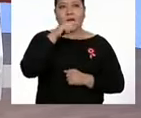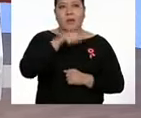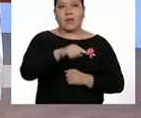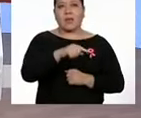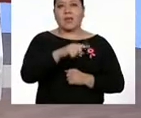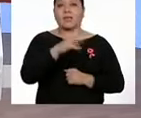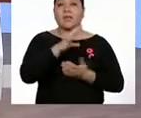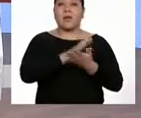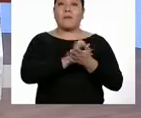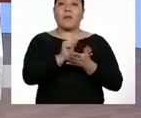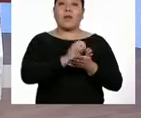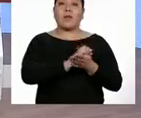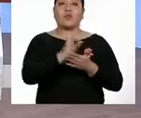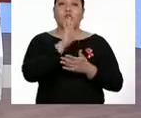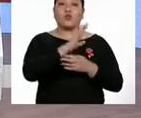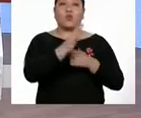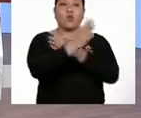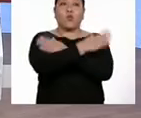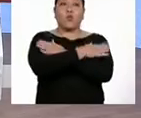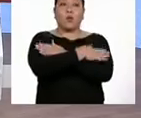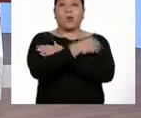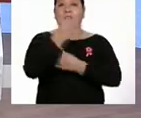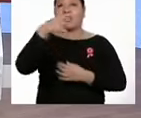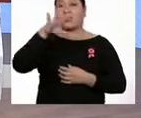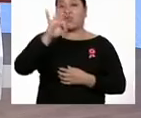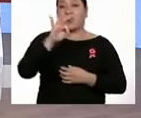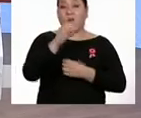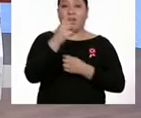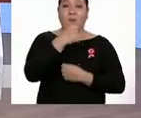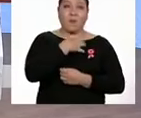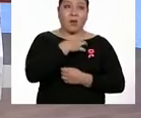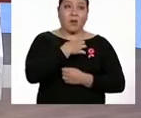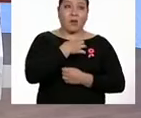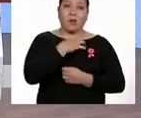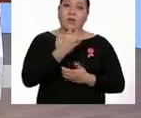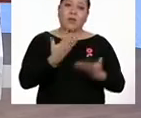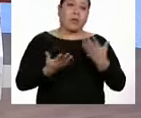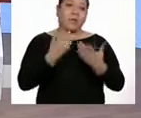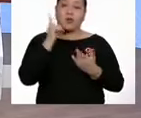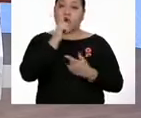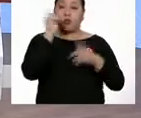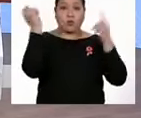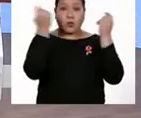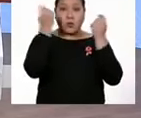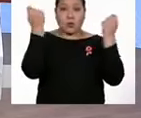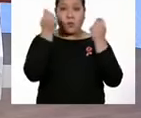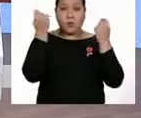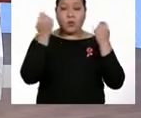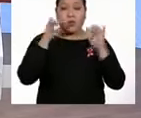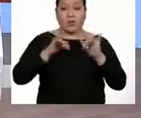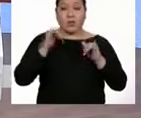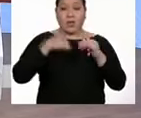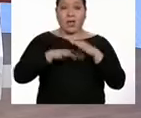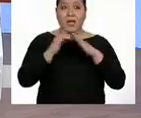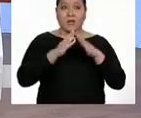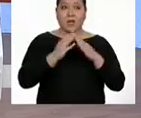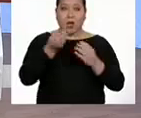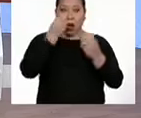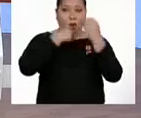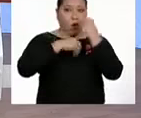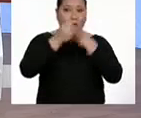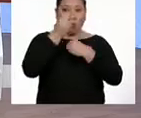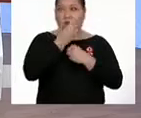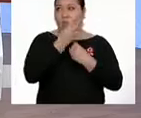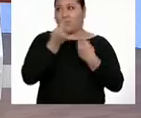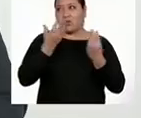su cumple, el 19 si no me equivoco, y aunque no lo celebró por la cuarentena, sí que se comió muchas cosas